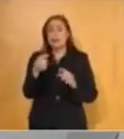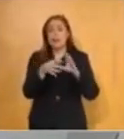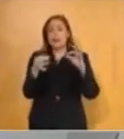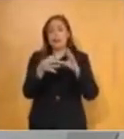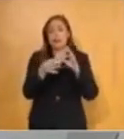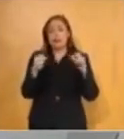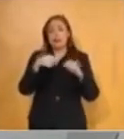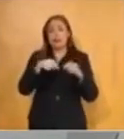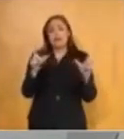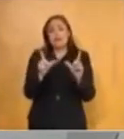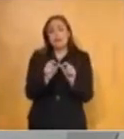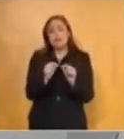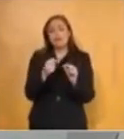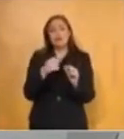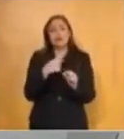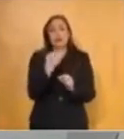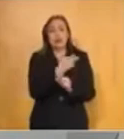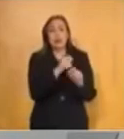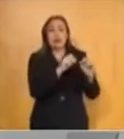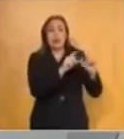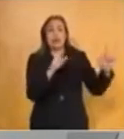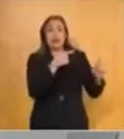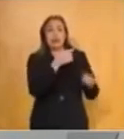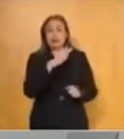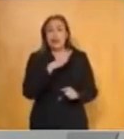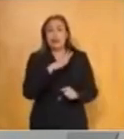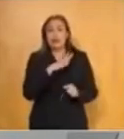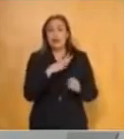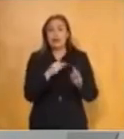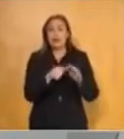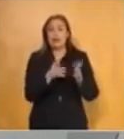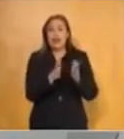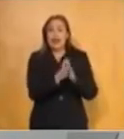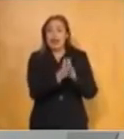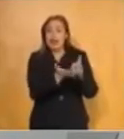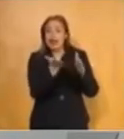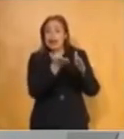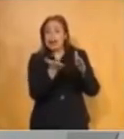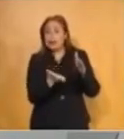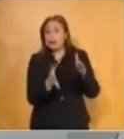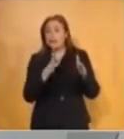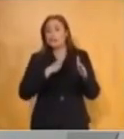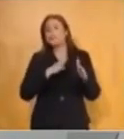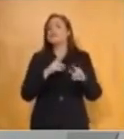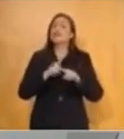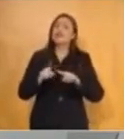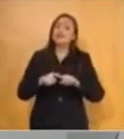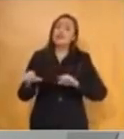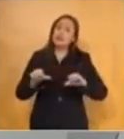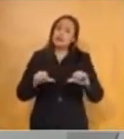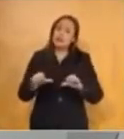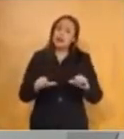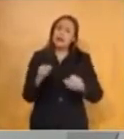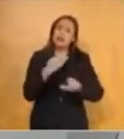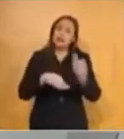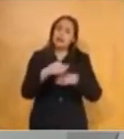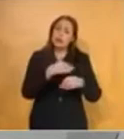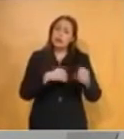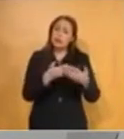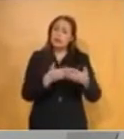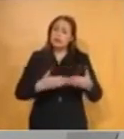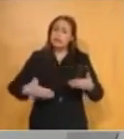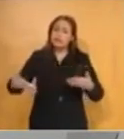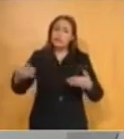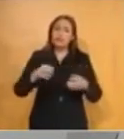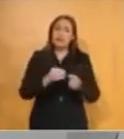imagen que tenemos ahorita en pantalla, acerca de la carpeta de experiencias y de manera general de la clase de inglés. Muchas personas